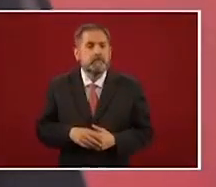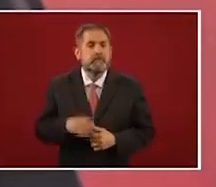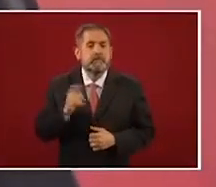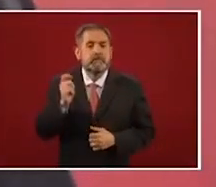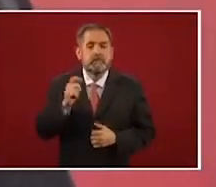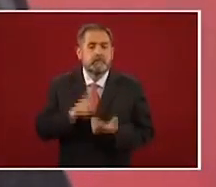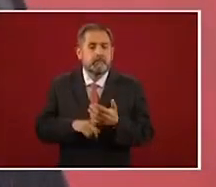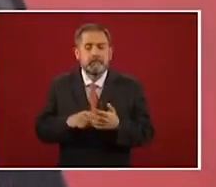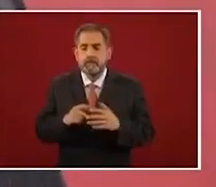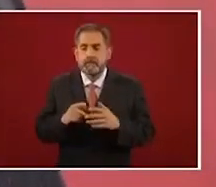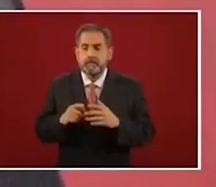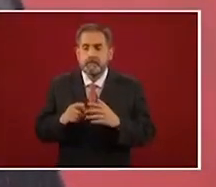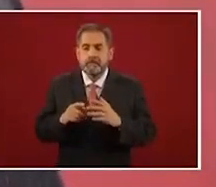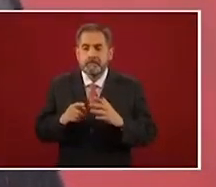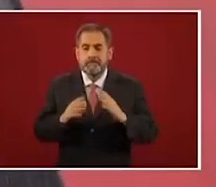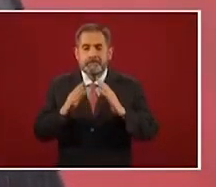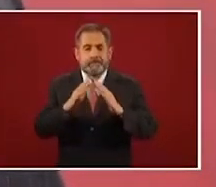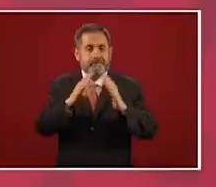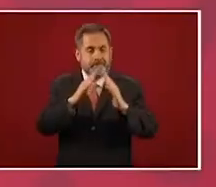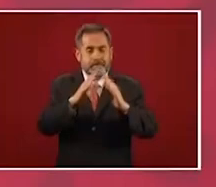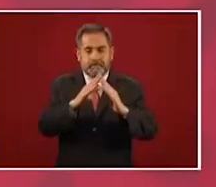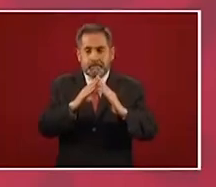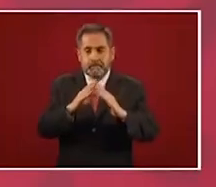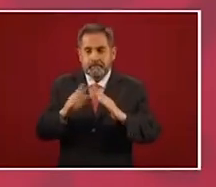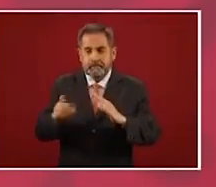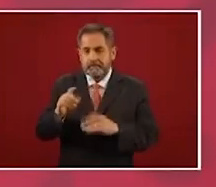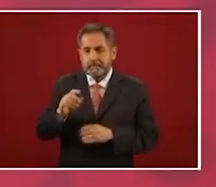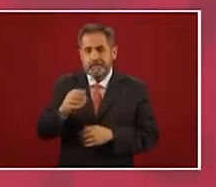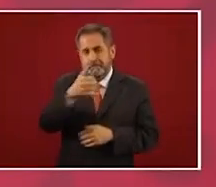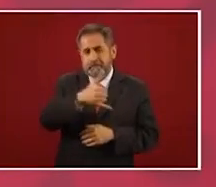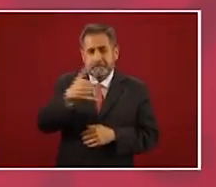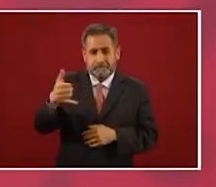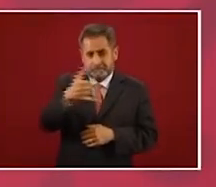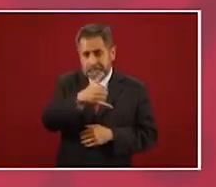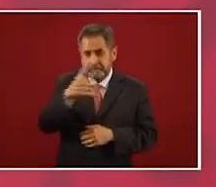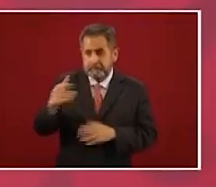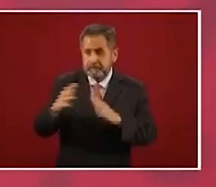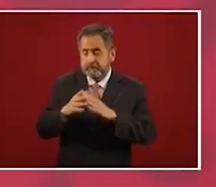los despojos a los departamentos y a las casas del Infonavit.